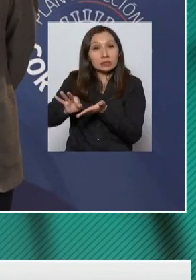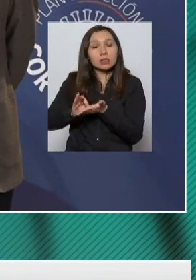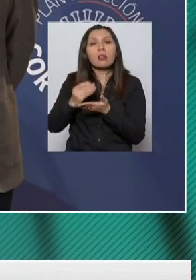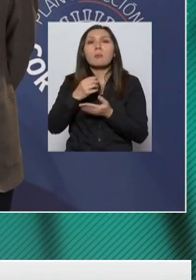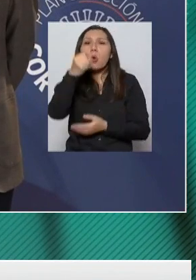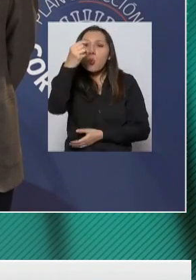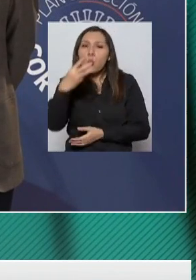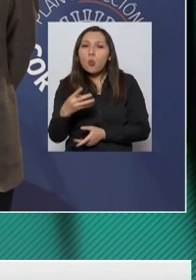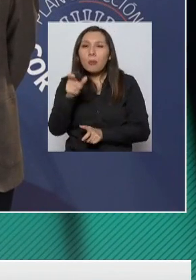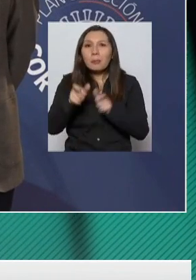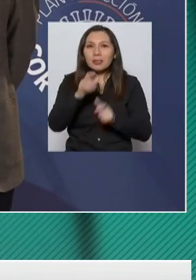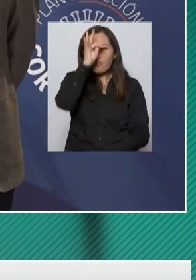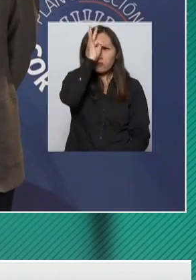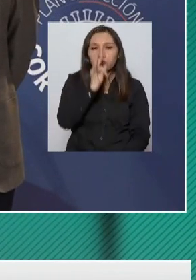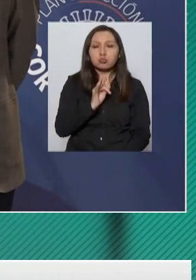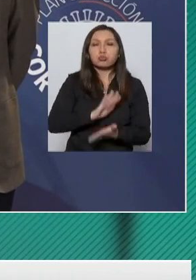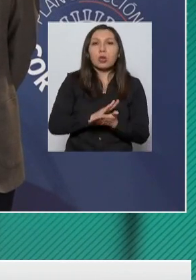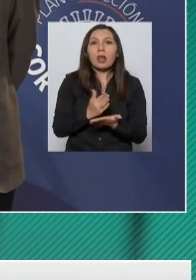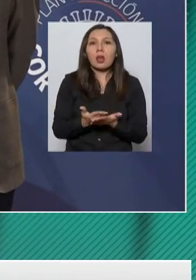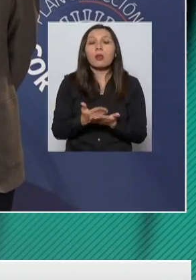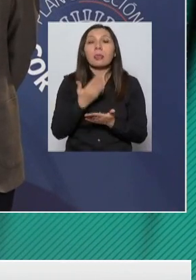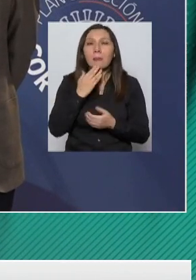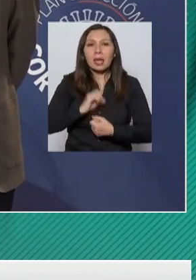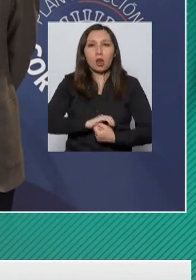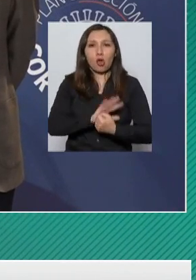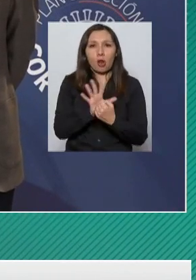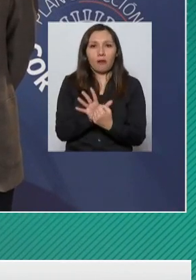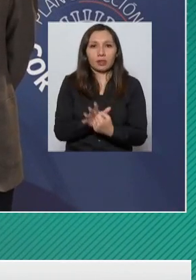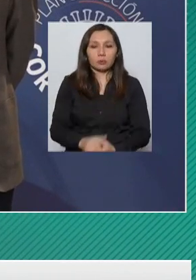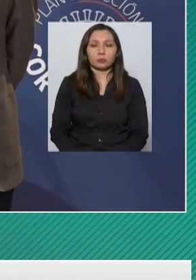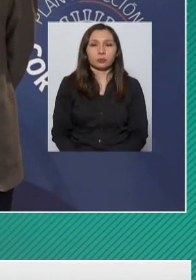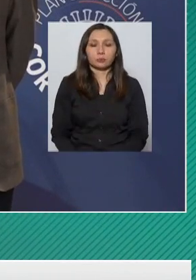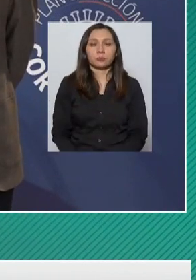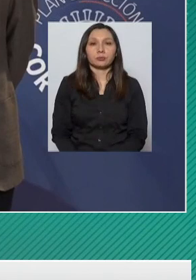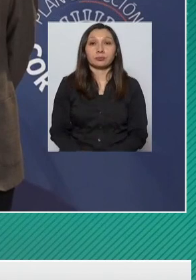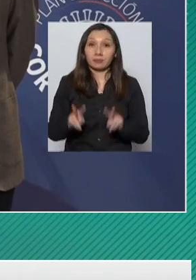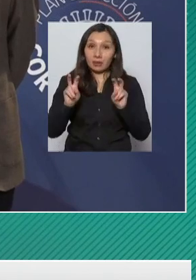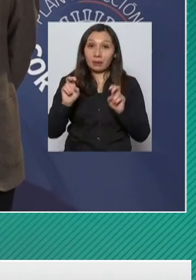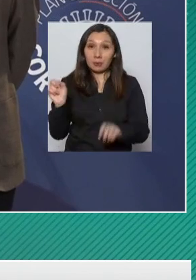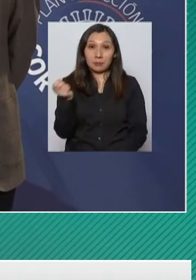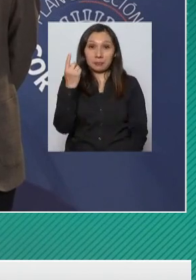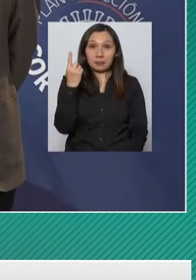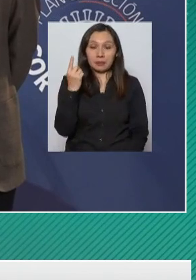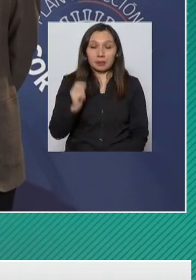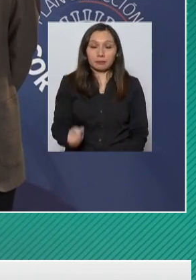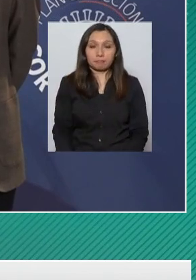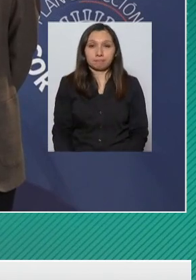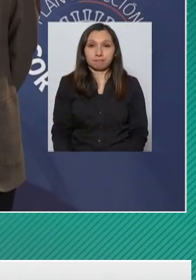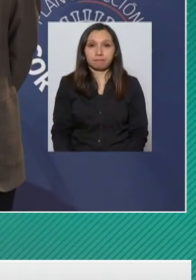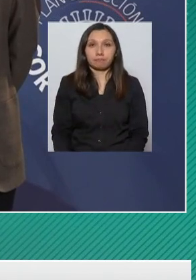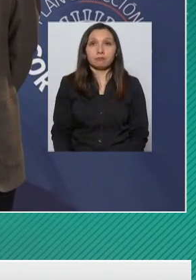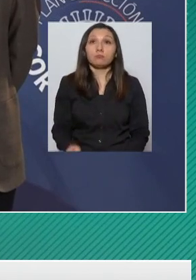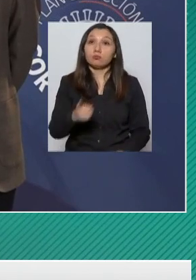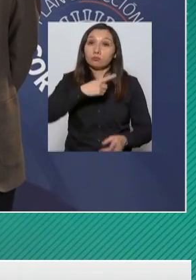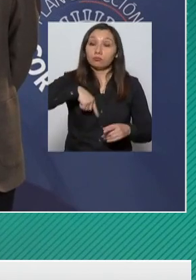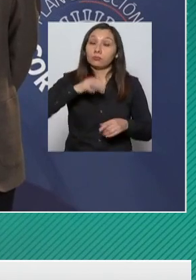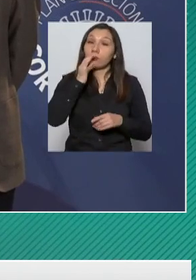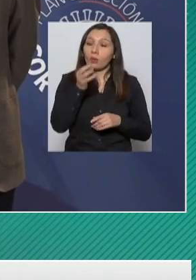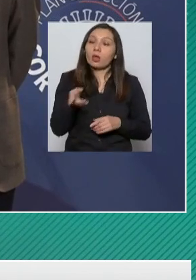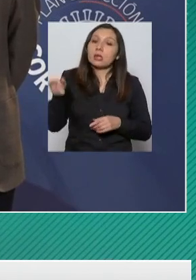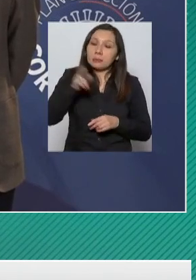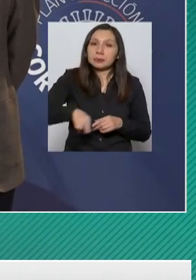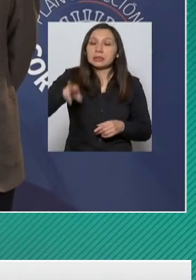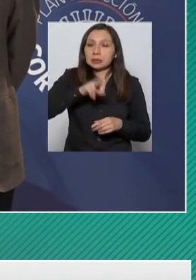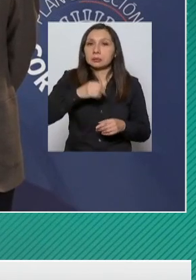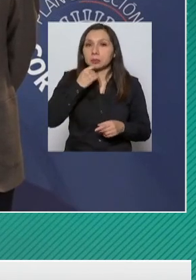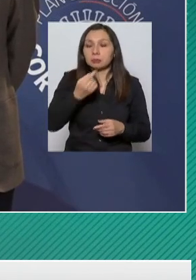las cifras respecto de los funcionarios de la salud y el coronavirus respecto a lo primero como hemos señalado una y otra